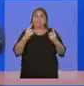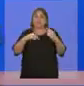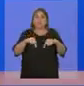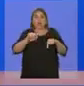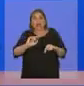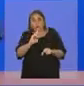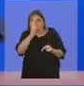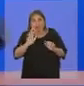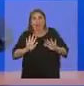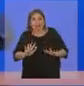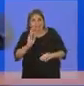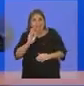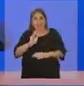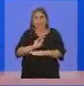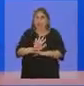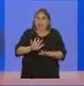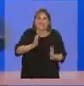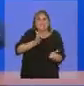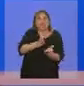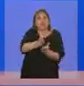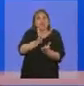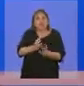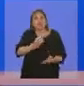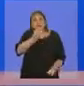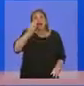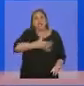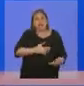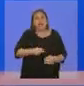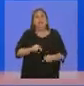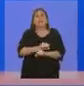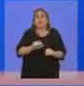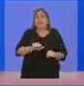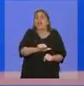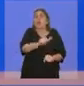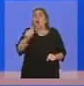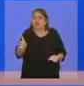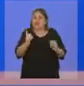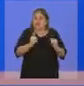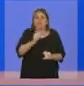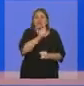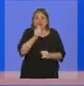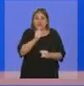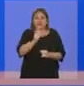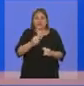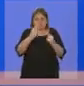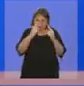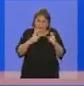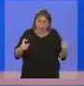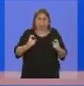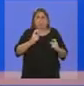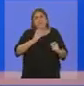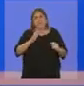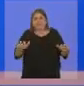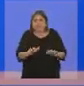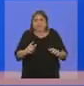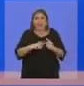A la uruguaya, con solidaridad, con generosidad, a salir de esto. Y casi todos los recursos humanos y técnicos